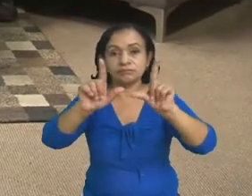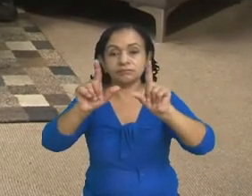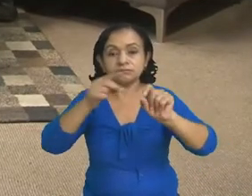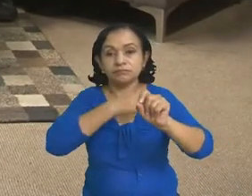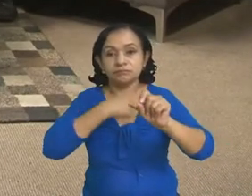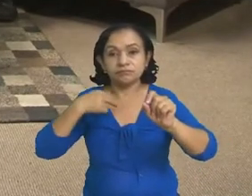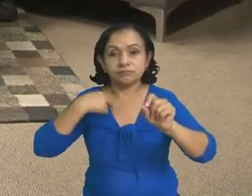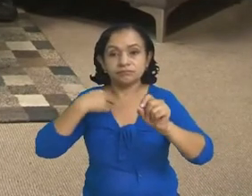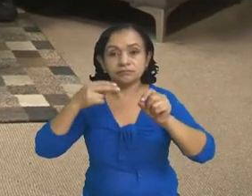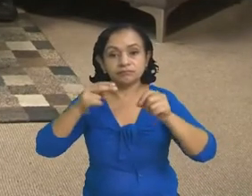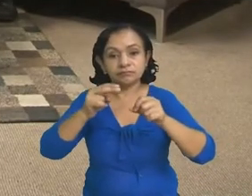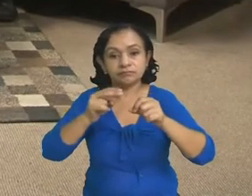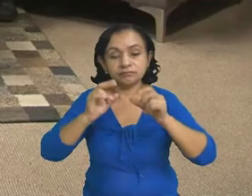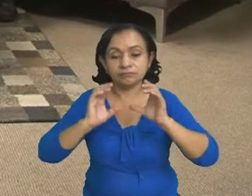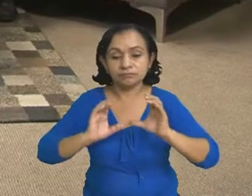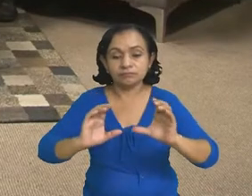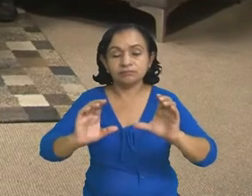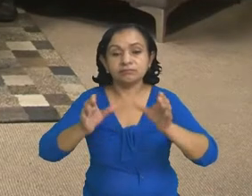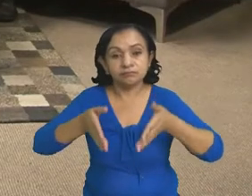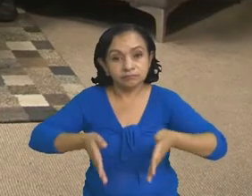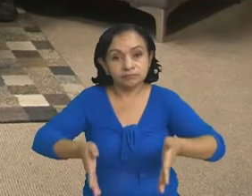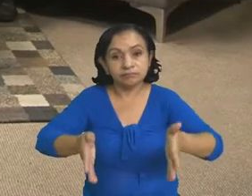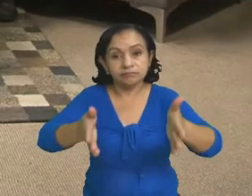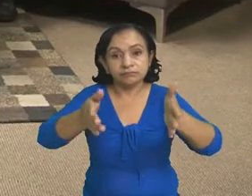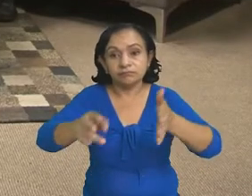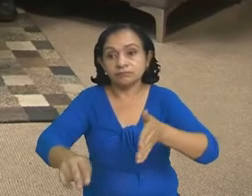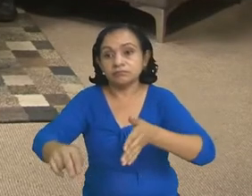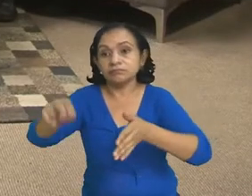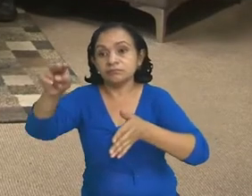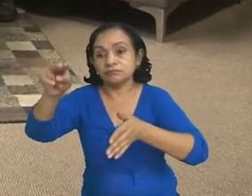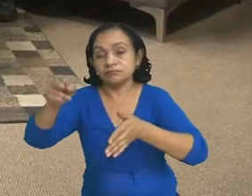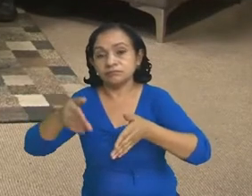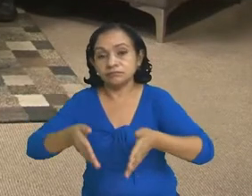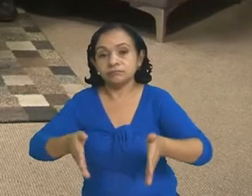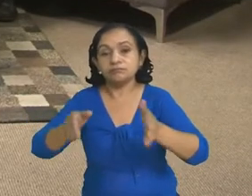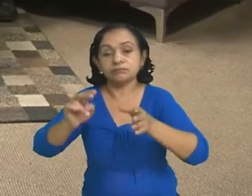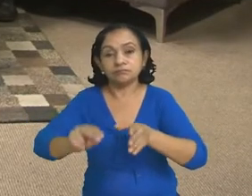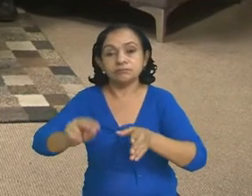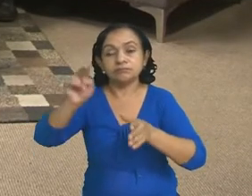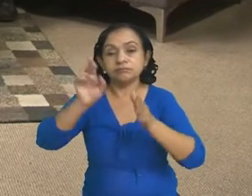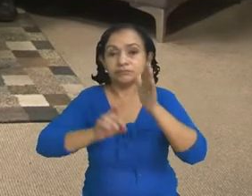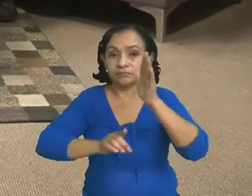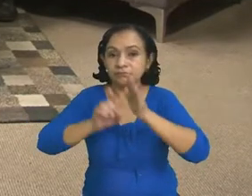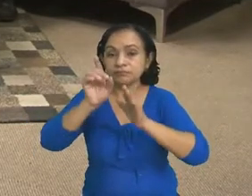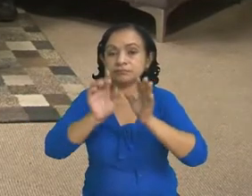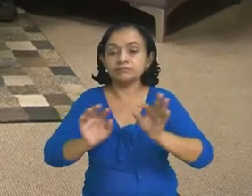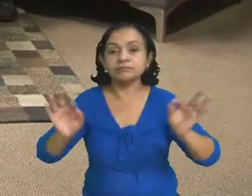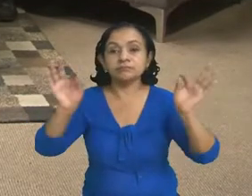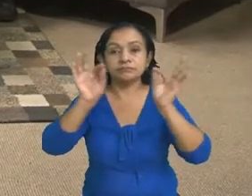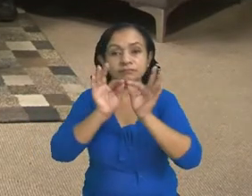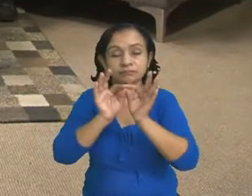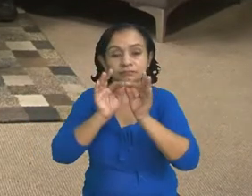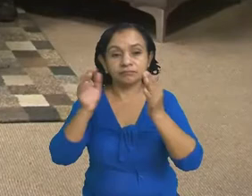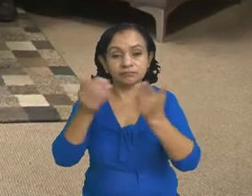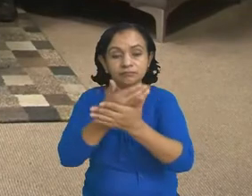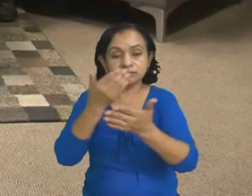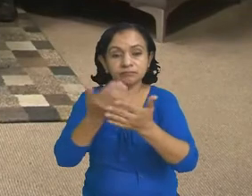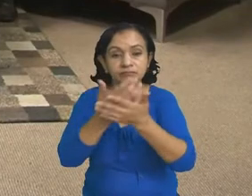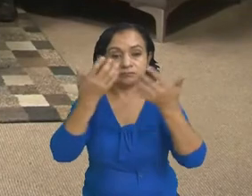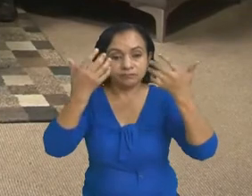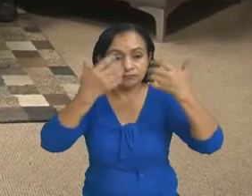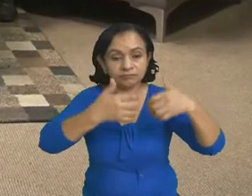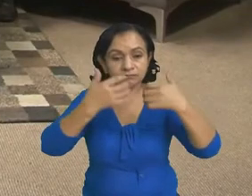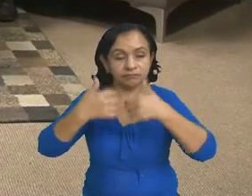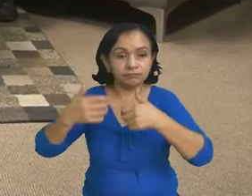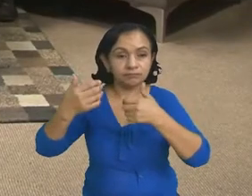zona de la carretera norte ha tenido un gran crecimiento de desarrollo, pues hay muchas nuevas empresas que están, claro,